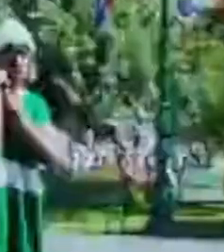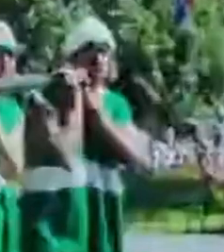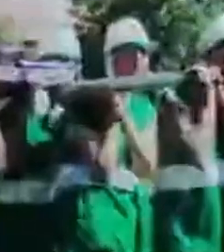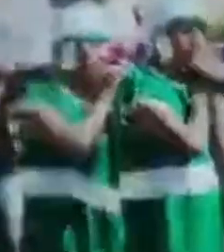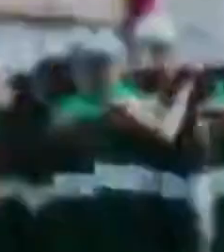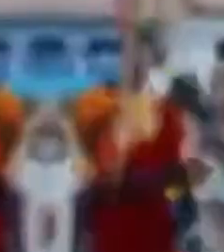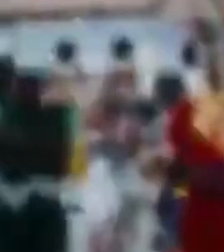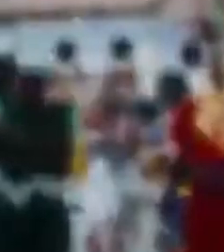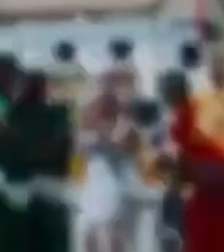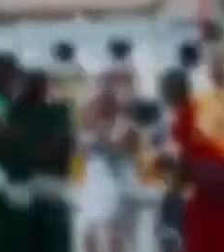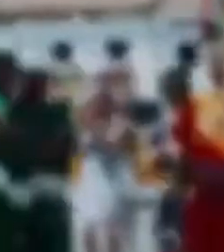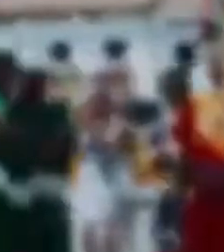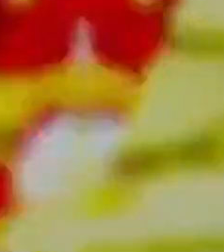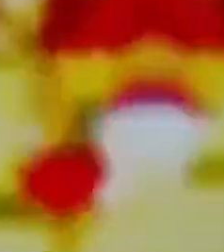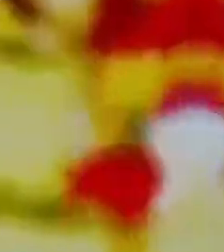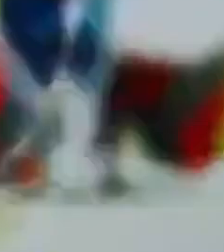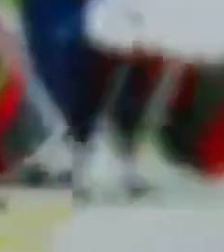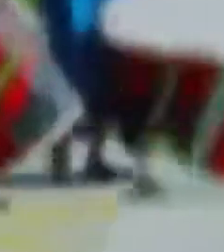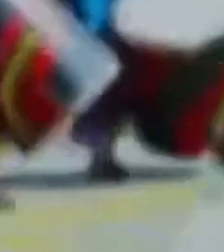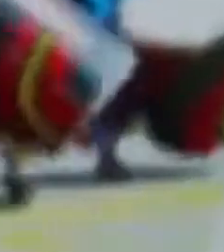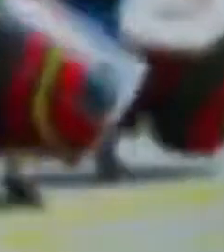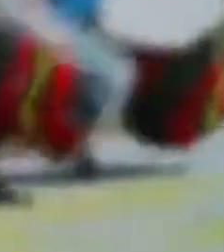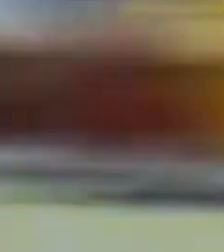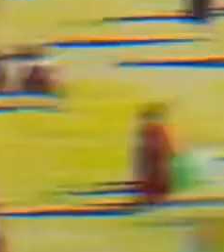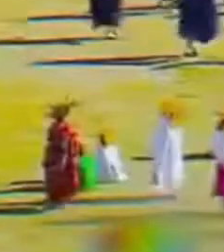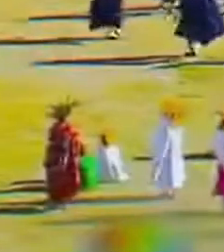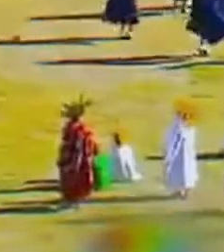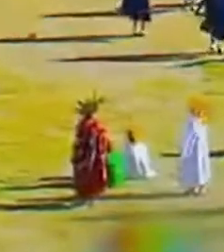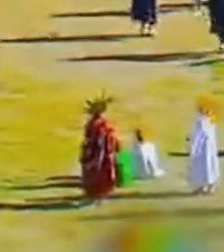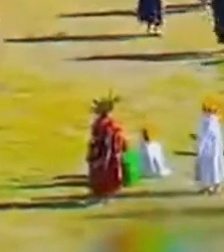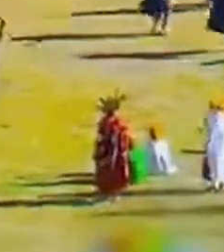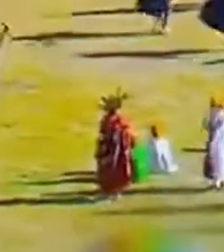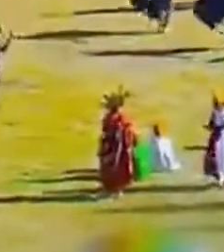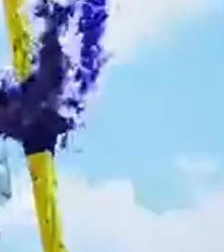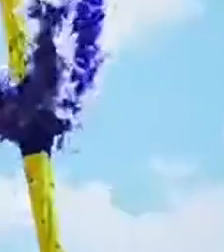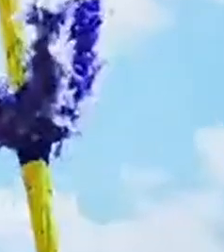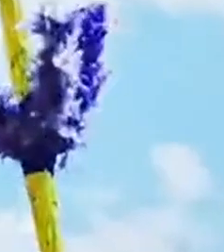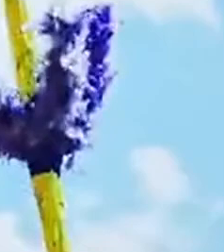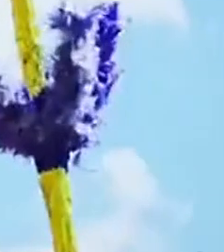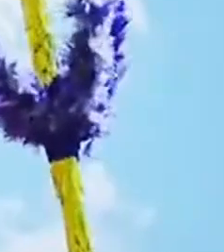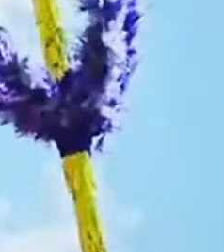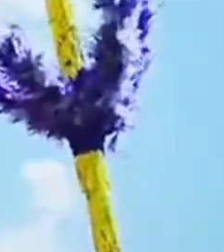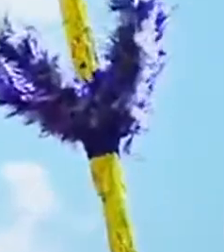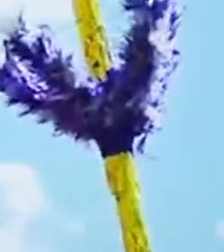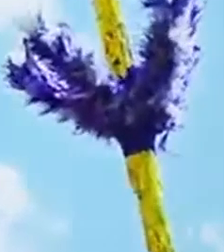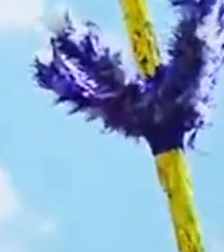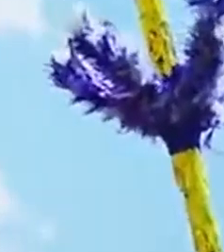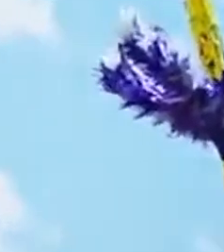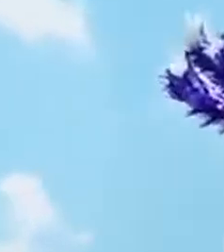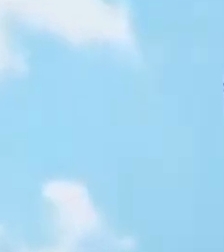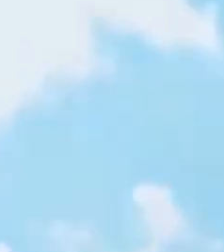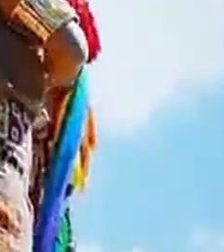Inti Raymi del Bicentenario 2021. La Fiesta del Sol brillando para el mundo.